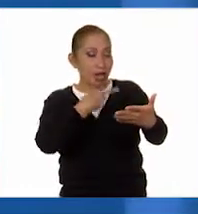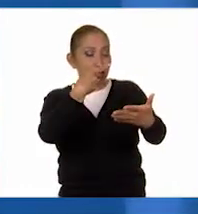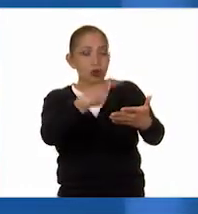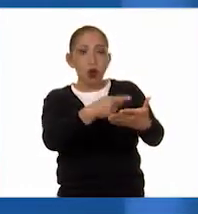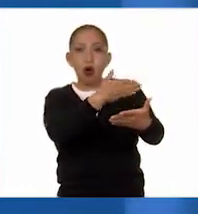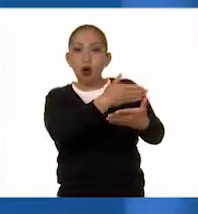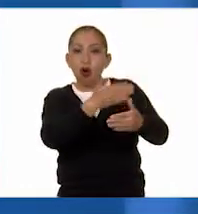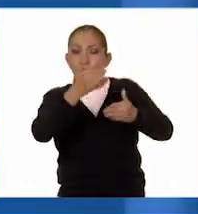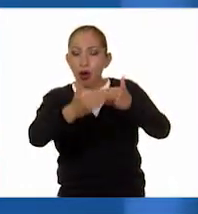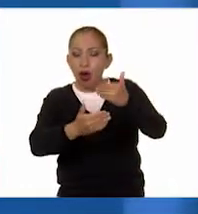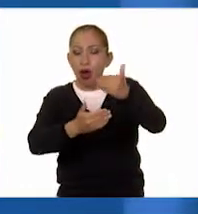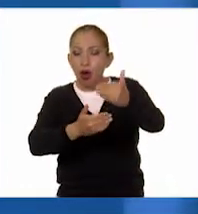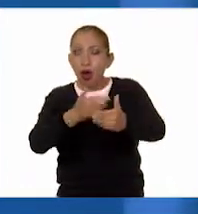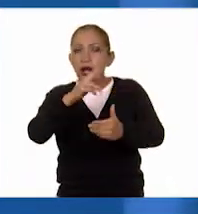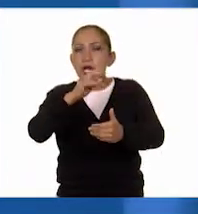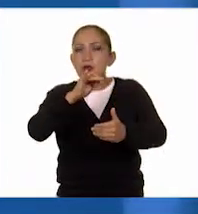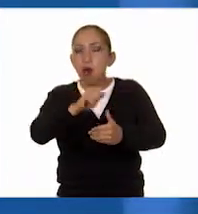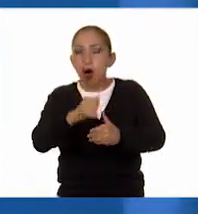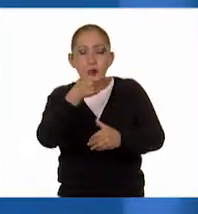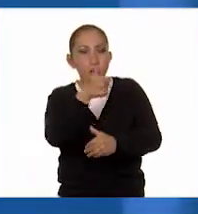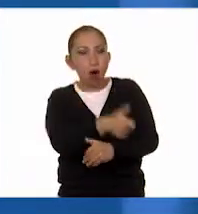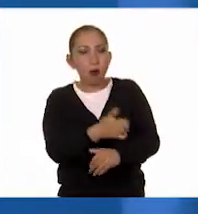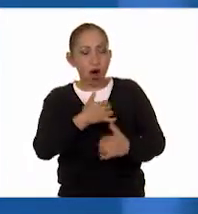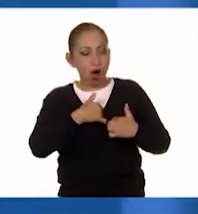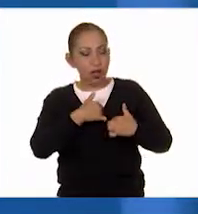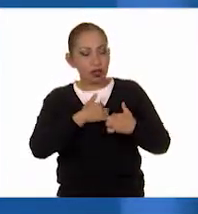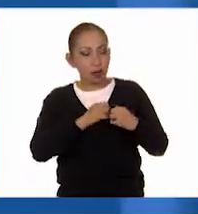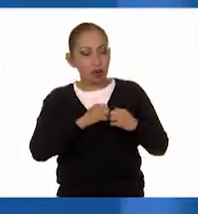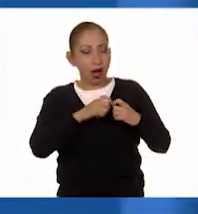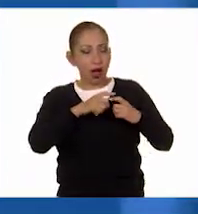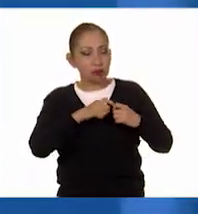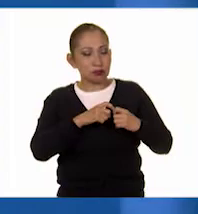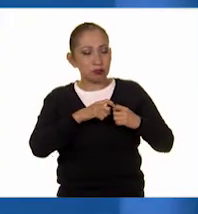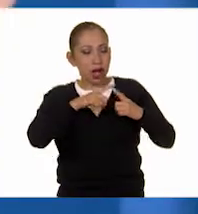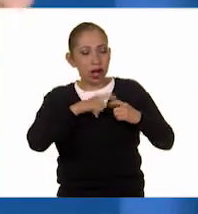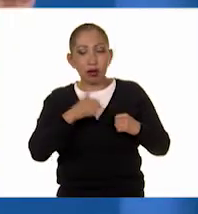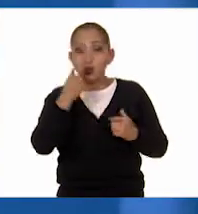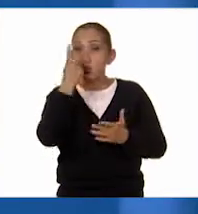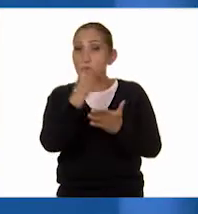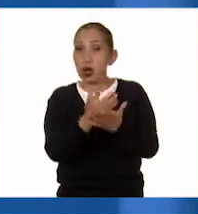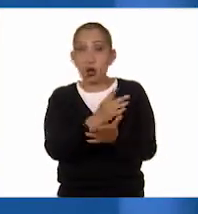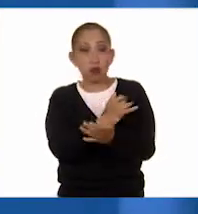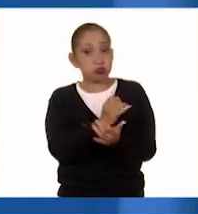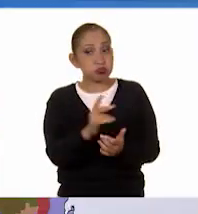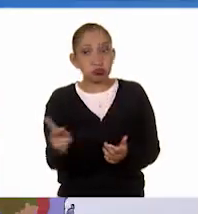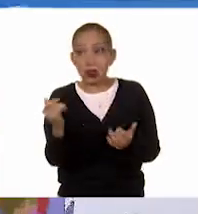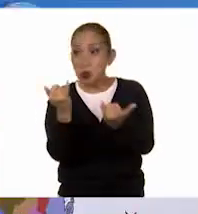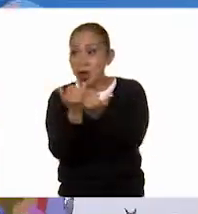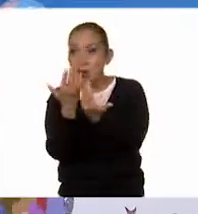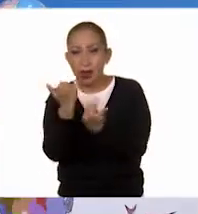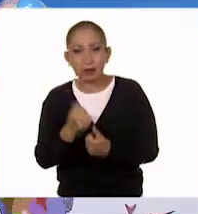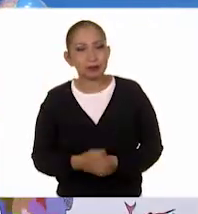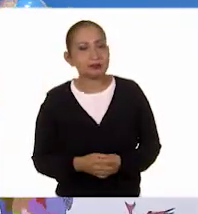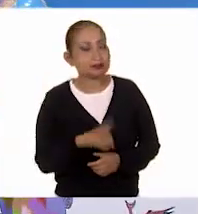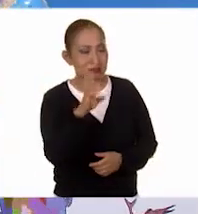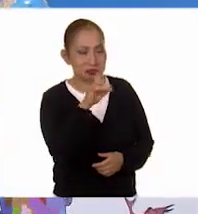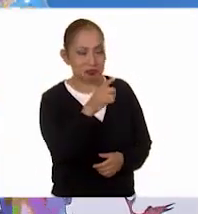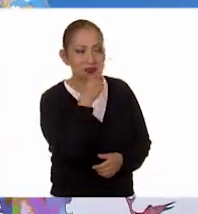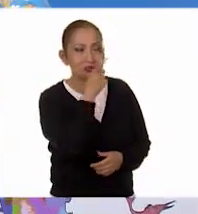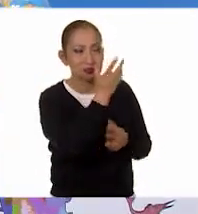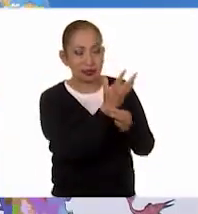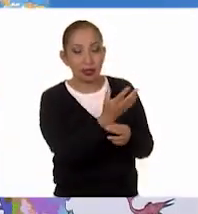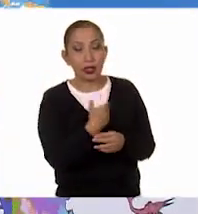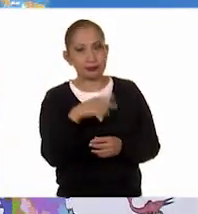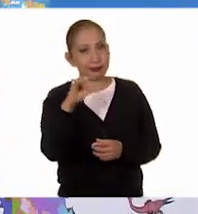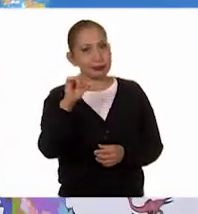ritmo propio, como si se tratara de los latidos de su corazón. Son únicos. Qué bueno que lo mencionas, María.